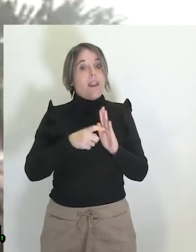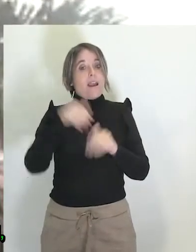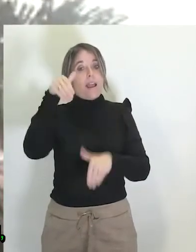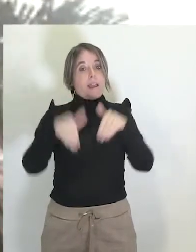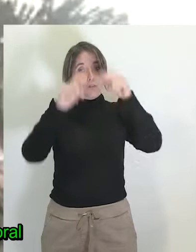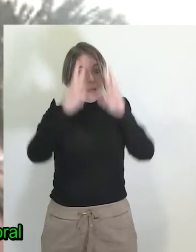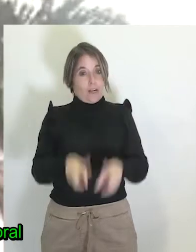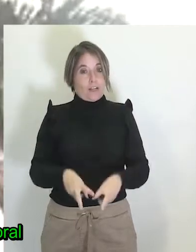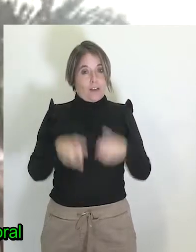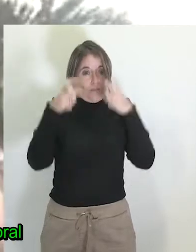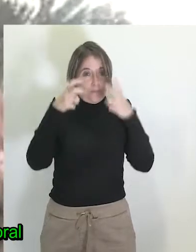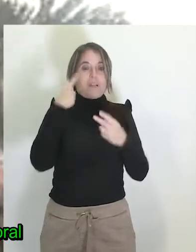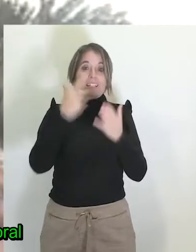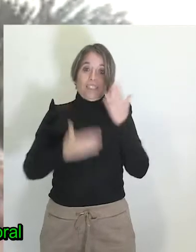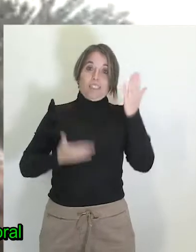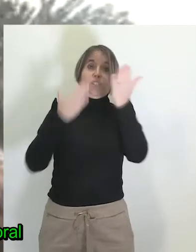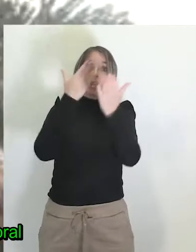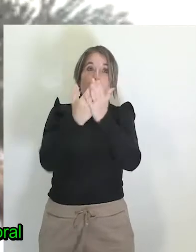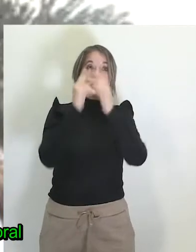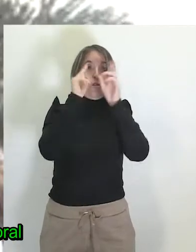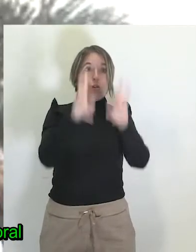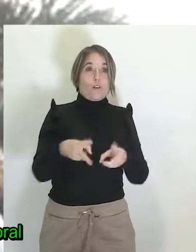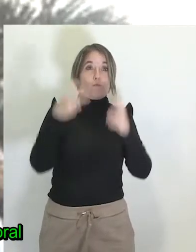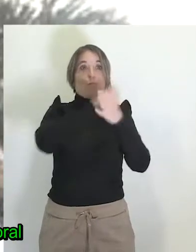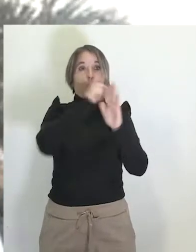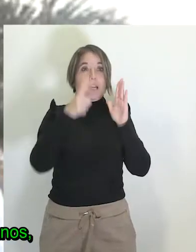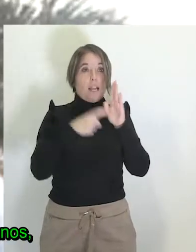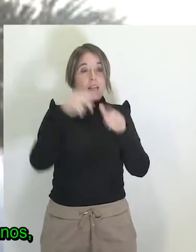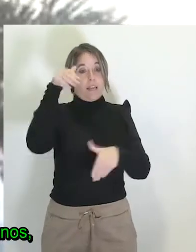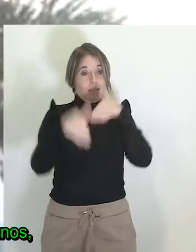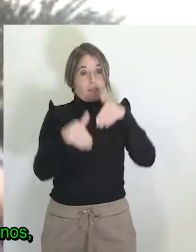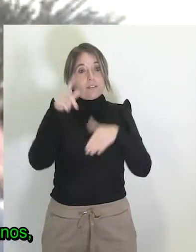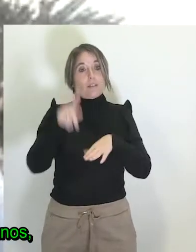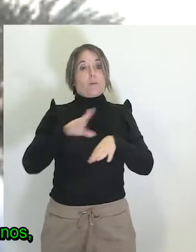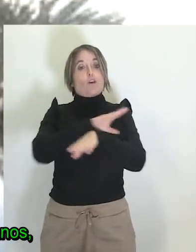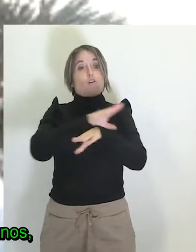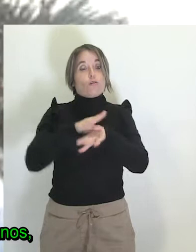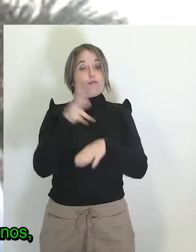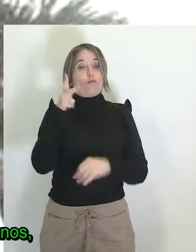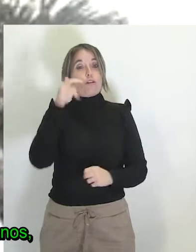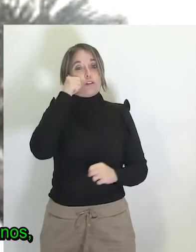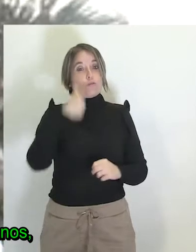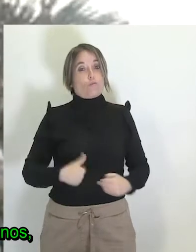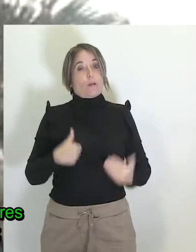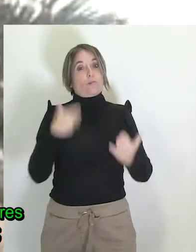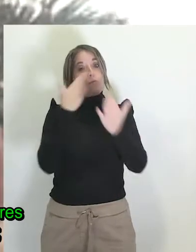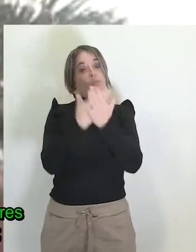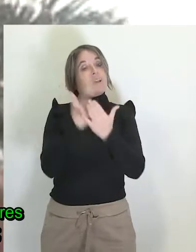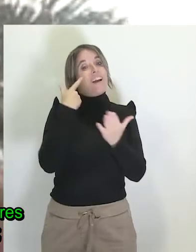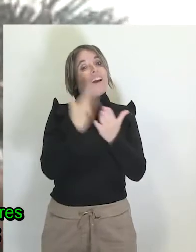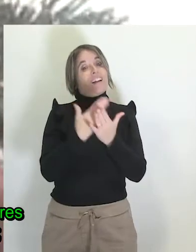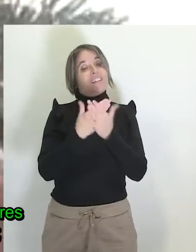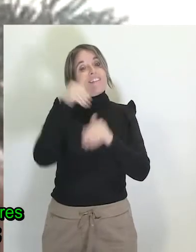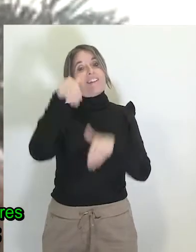electoral, como la OEA pidió que se reformara la ley electoral y lo ha pedido el Consejo de Derechos Humanos para